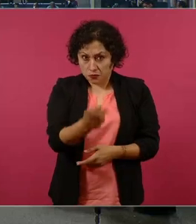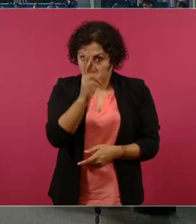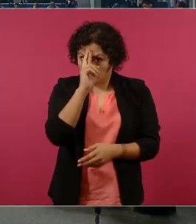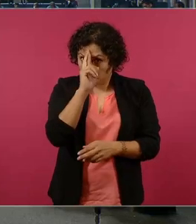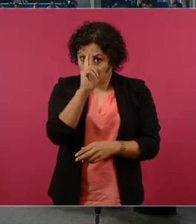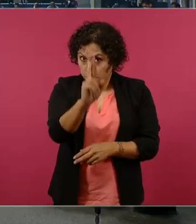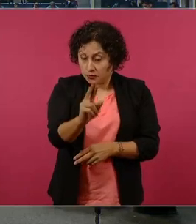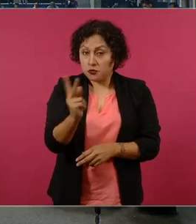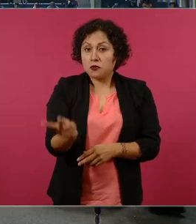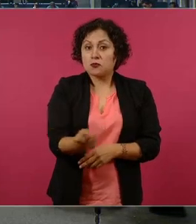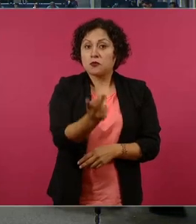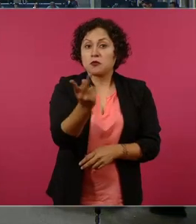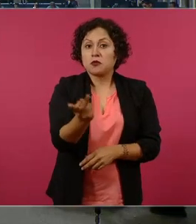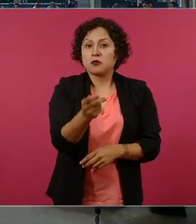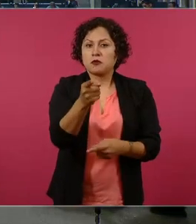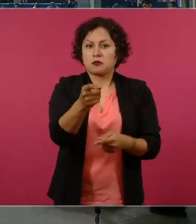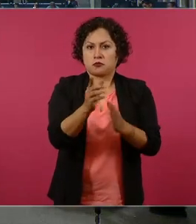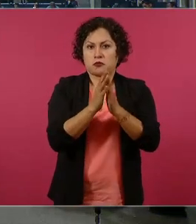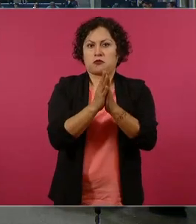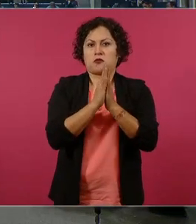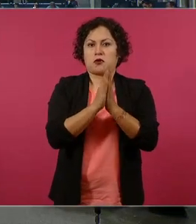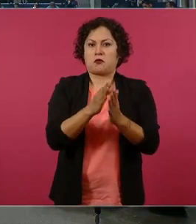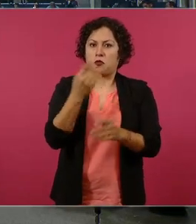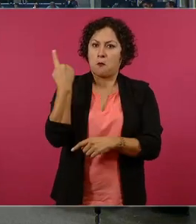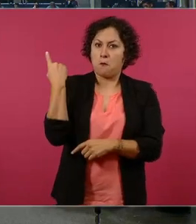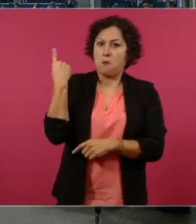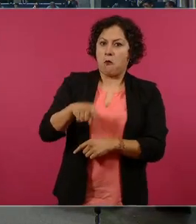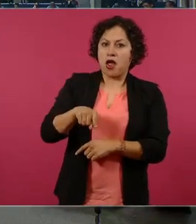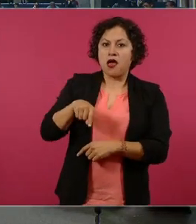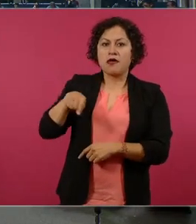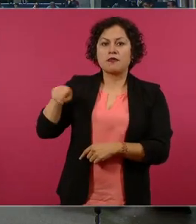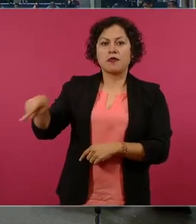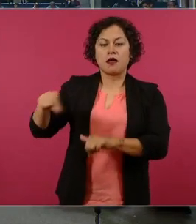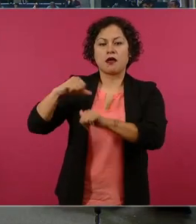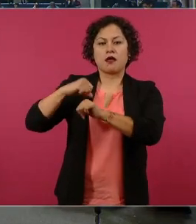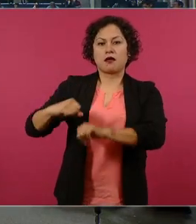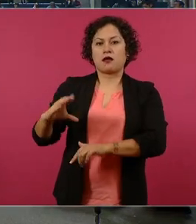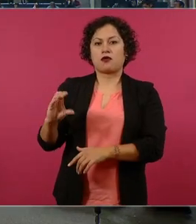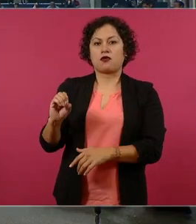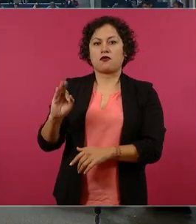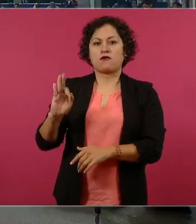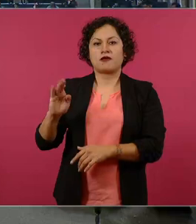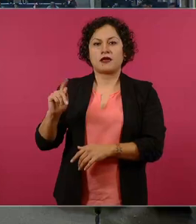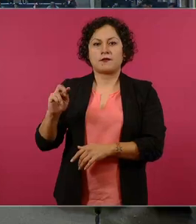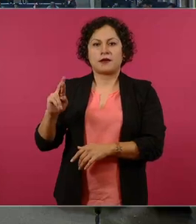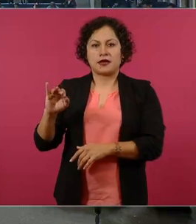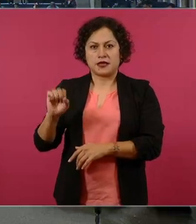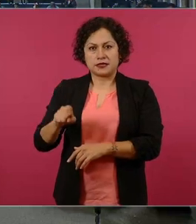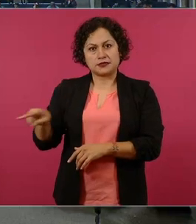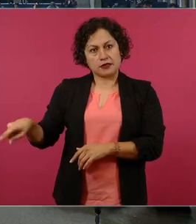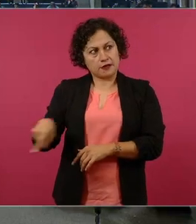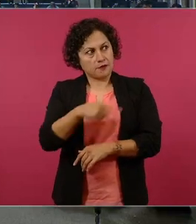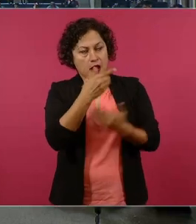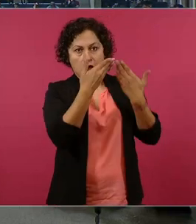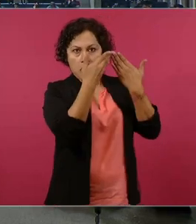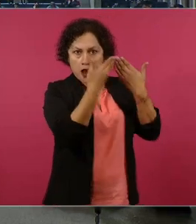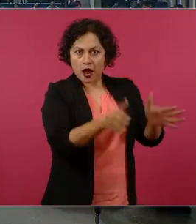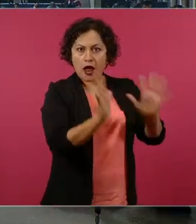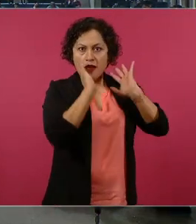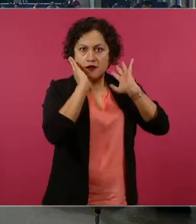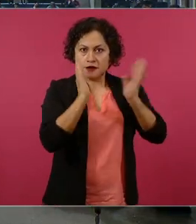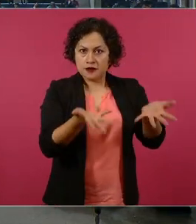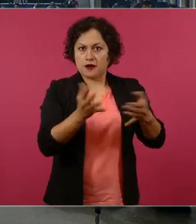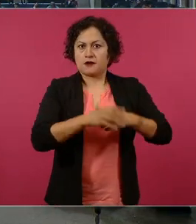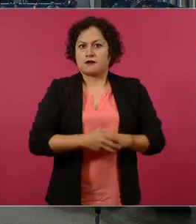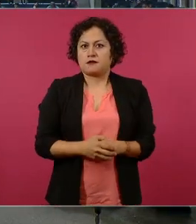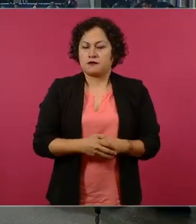dará la firme instrucción Al titular de cofepris que ya se reabran estas farmacias y el caso de asoma pues ya